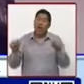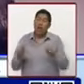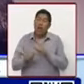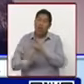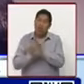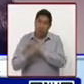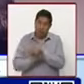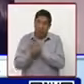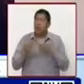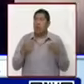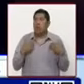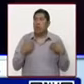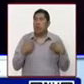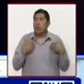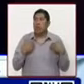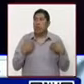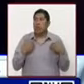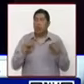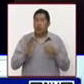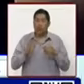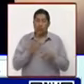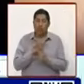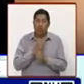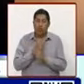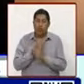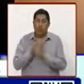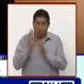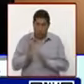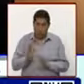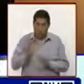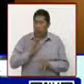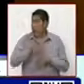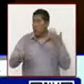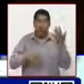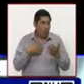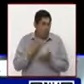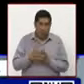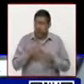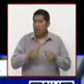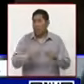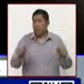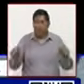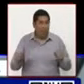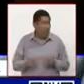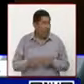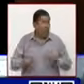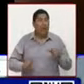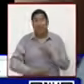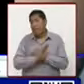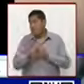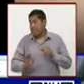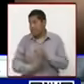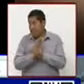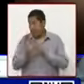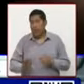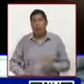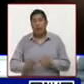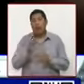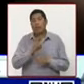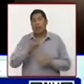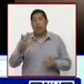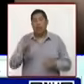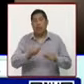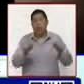de Áreas Protegidas cuenta con sus guardaparques a nivel de todas las áreas protegidas, de las 23